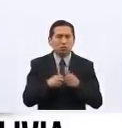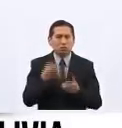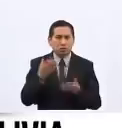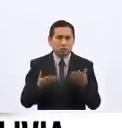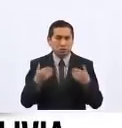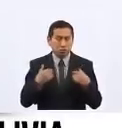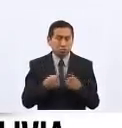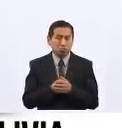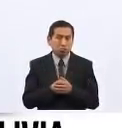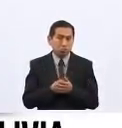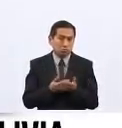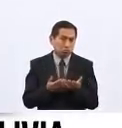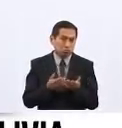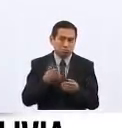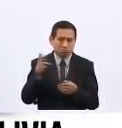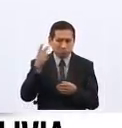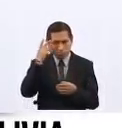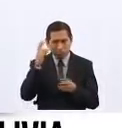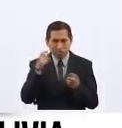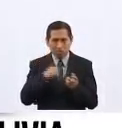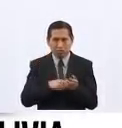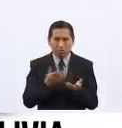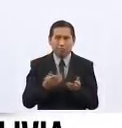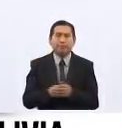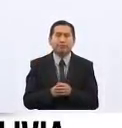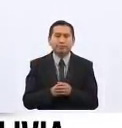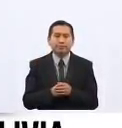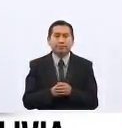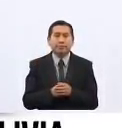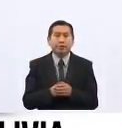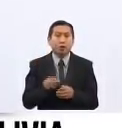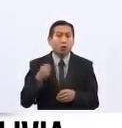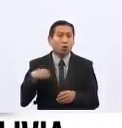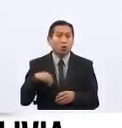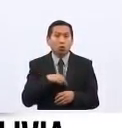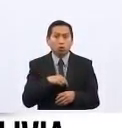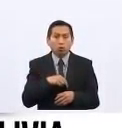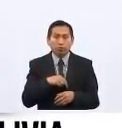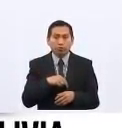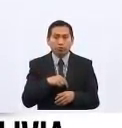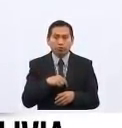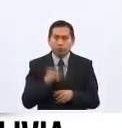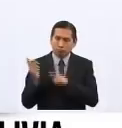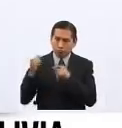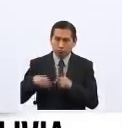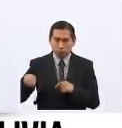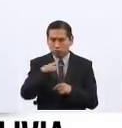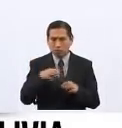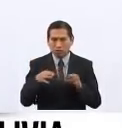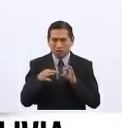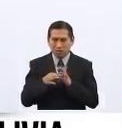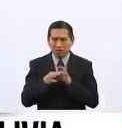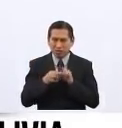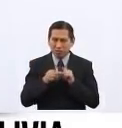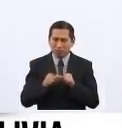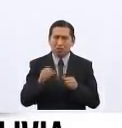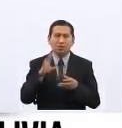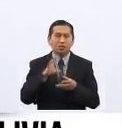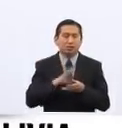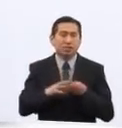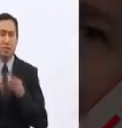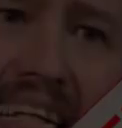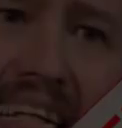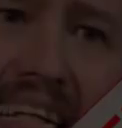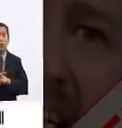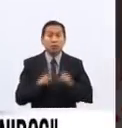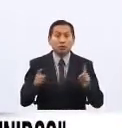suceder en la política una vez y en otras. Somos dos pueblos unidos por la historia firmemente, somos hermanos, como